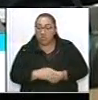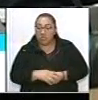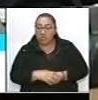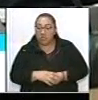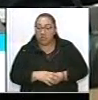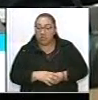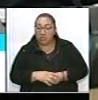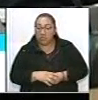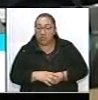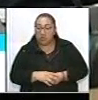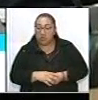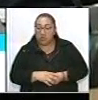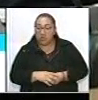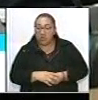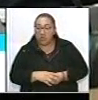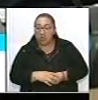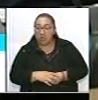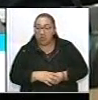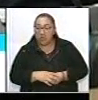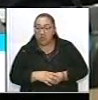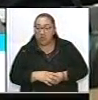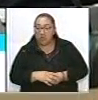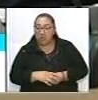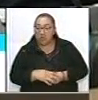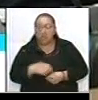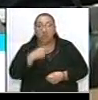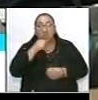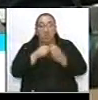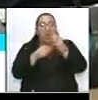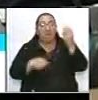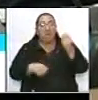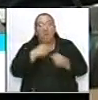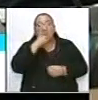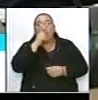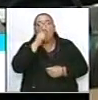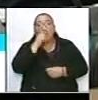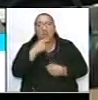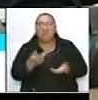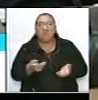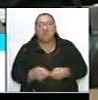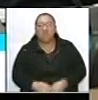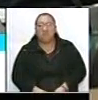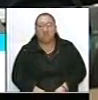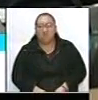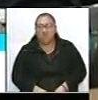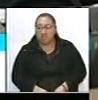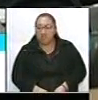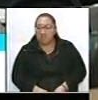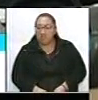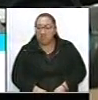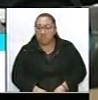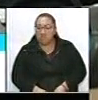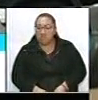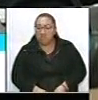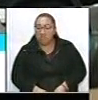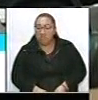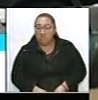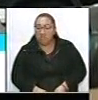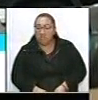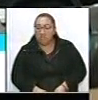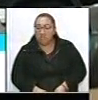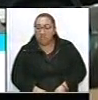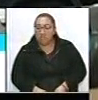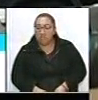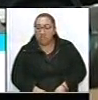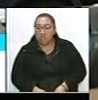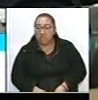delincuencia con una vara y un silbato. Entonces, si los delincuentes están armados hasta los dientes, nosotros tienen que equiparnos,